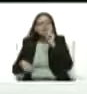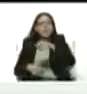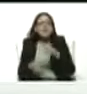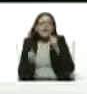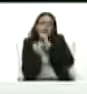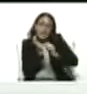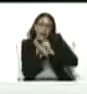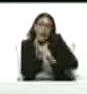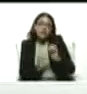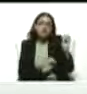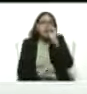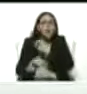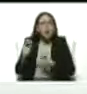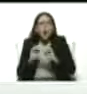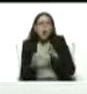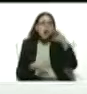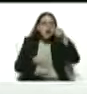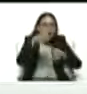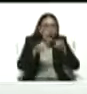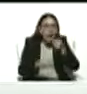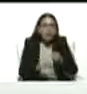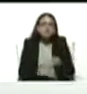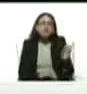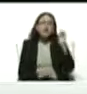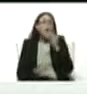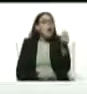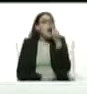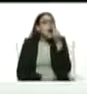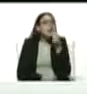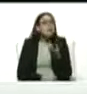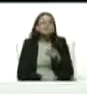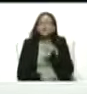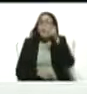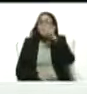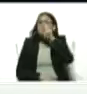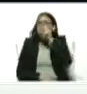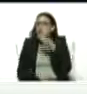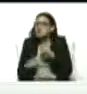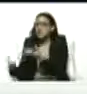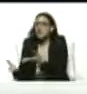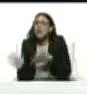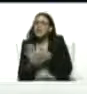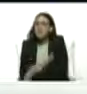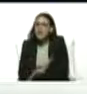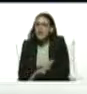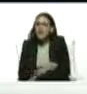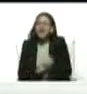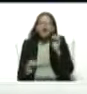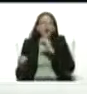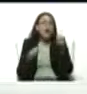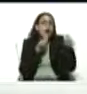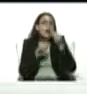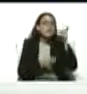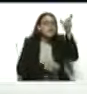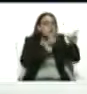que se hace, de la alimentación de los pollos, del alimento del